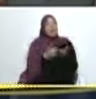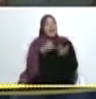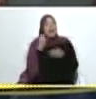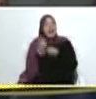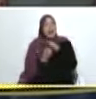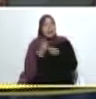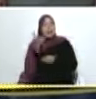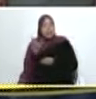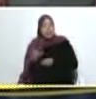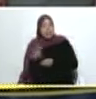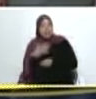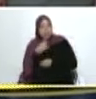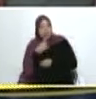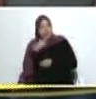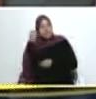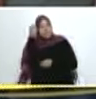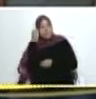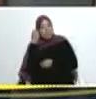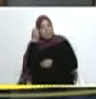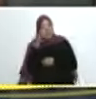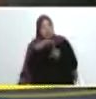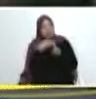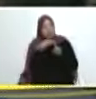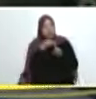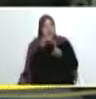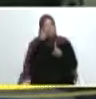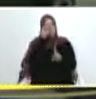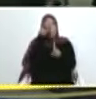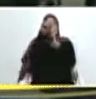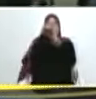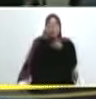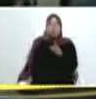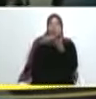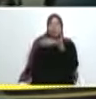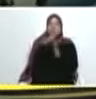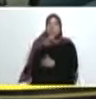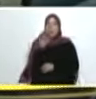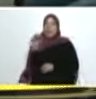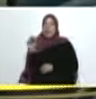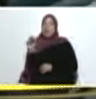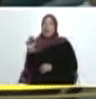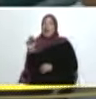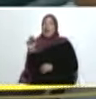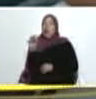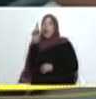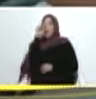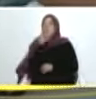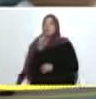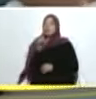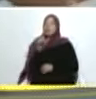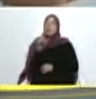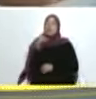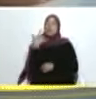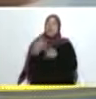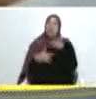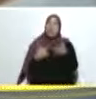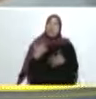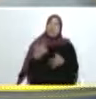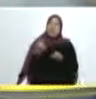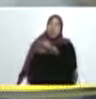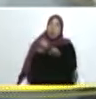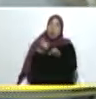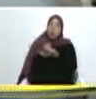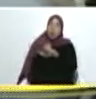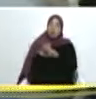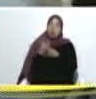con miras al 2030. Es un proyecto, es un programa que no se hizo en una oficina, sino